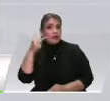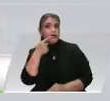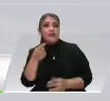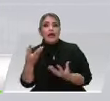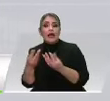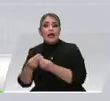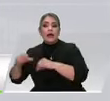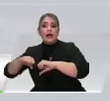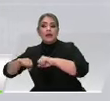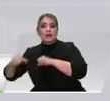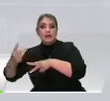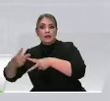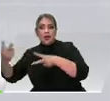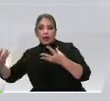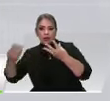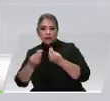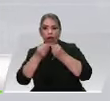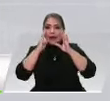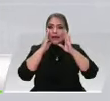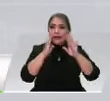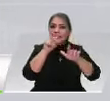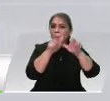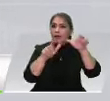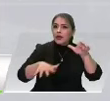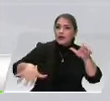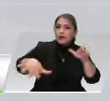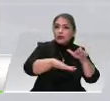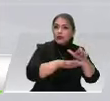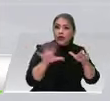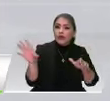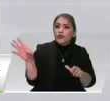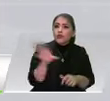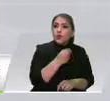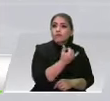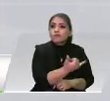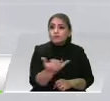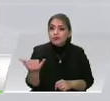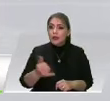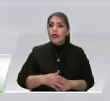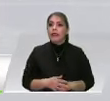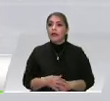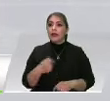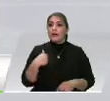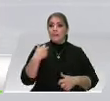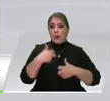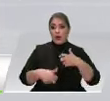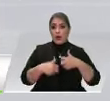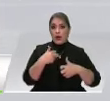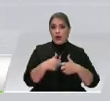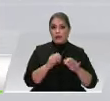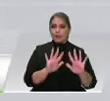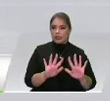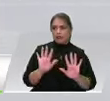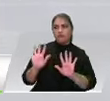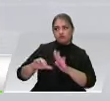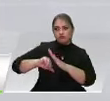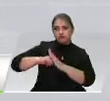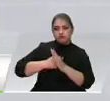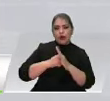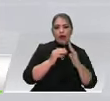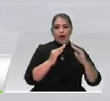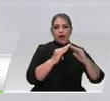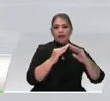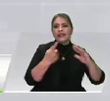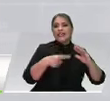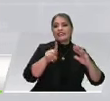en la atención urgente por afectaciones en Murrí y Vigía del Fuerte, y que el problema estructural se viene trabajando con una inversión superior a los